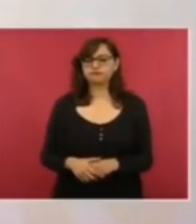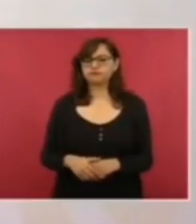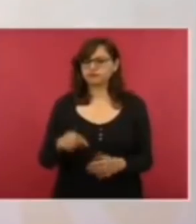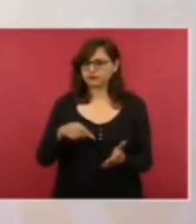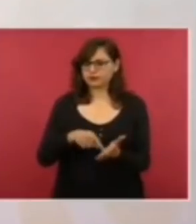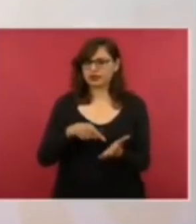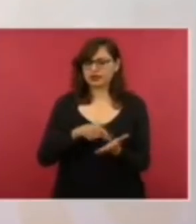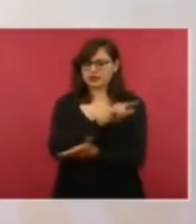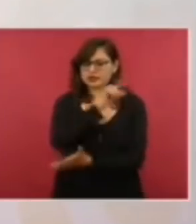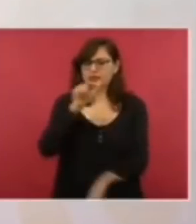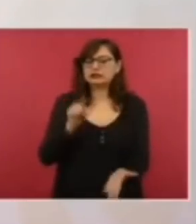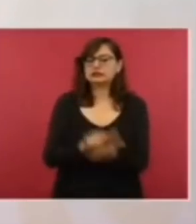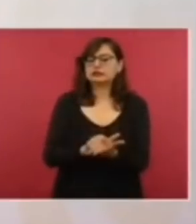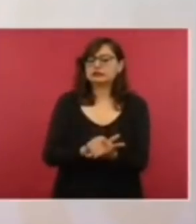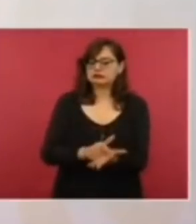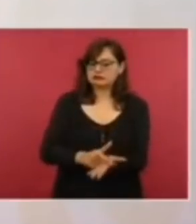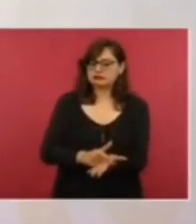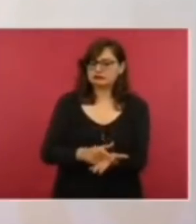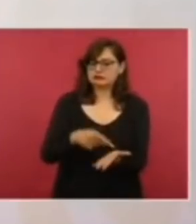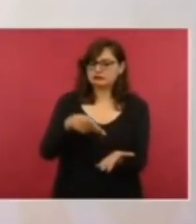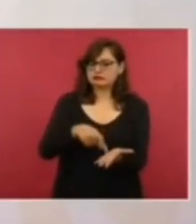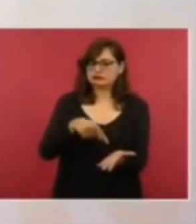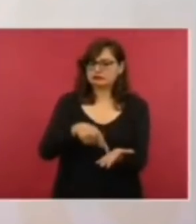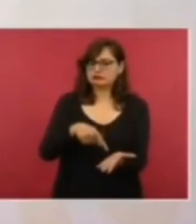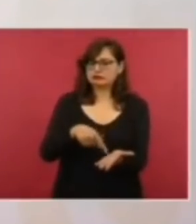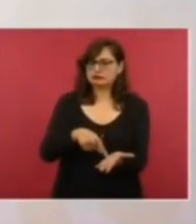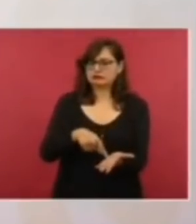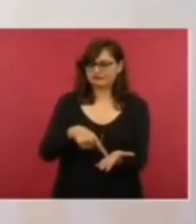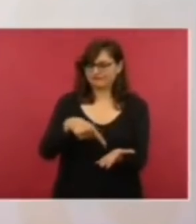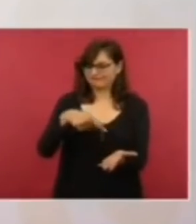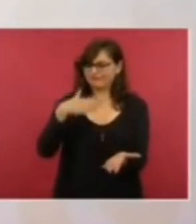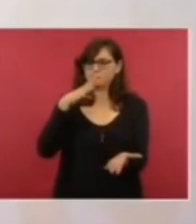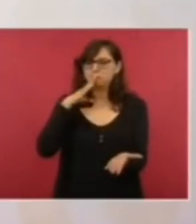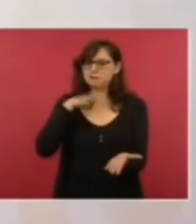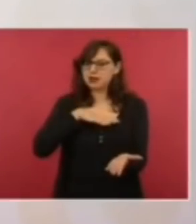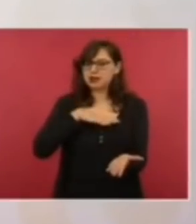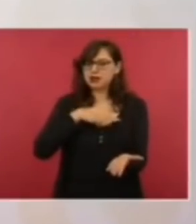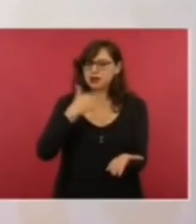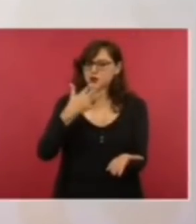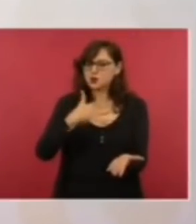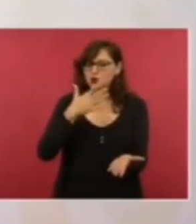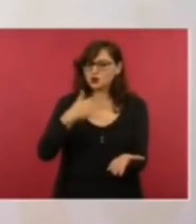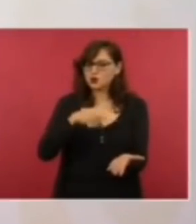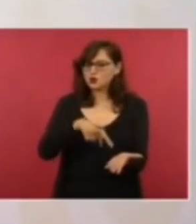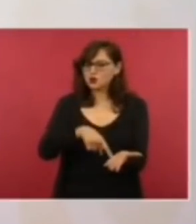lo que se lleva a demostrar es season